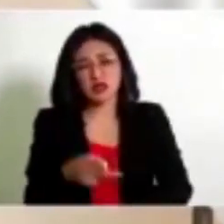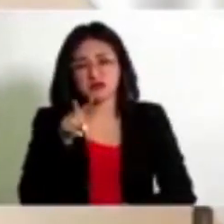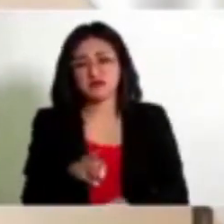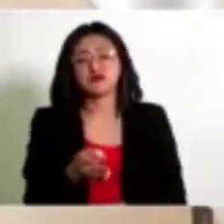estamos avanzando